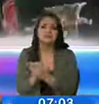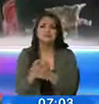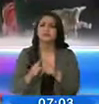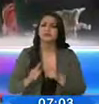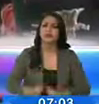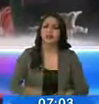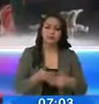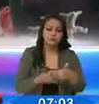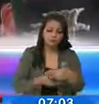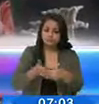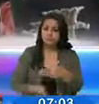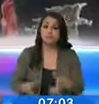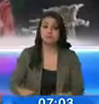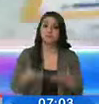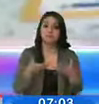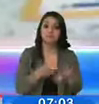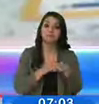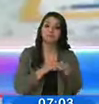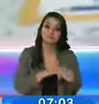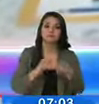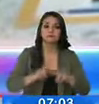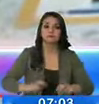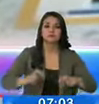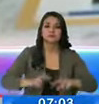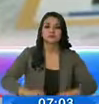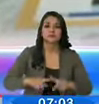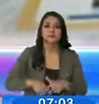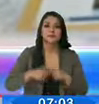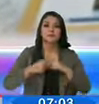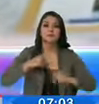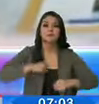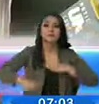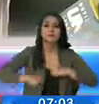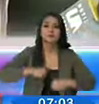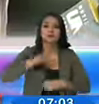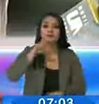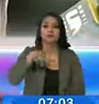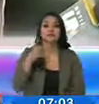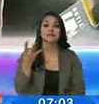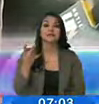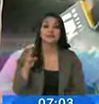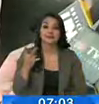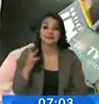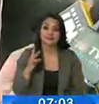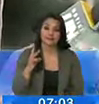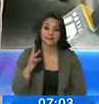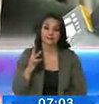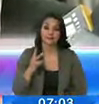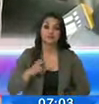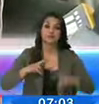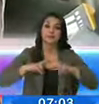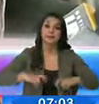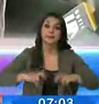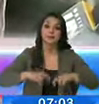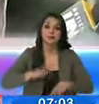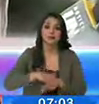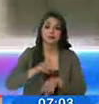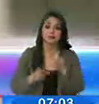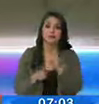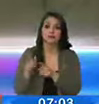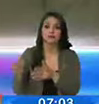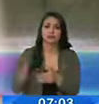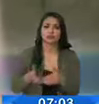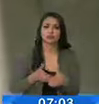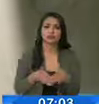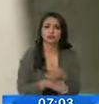que servirán para sustentar la investigación que empezó en mayo del año pasado. Es una investigación que se encontraba abierta por el delito de tráfico de personas.